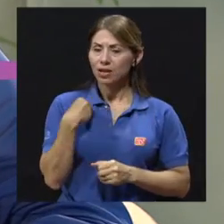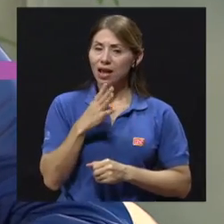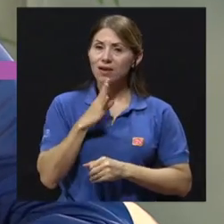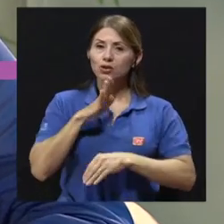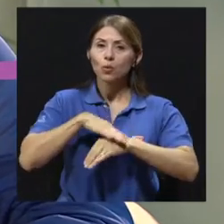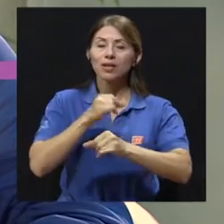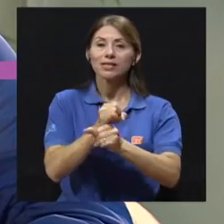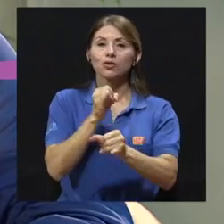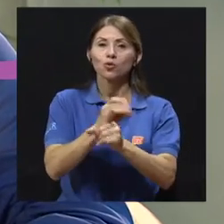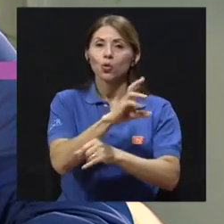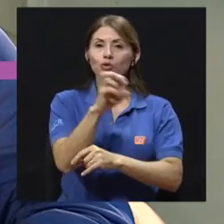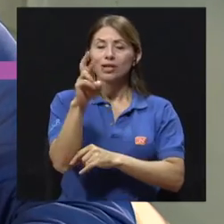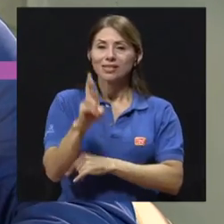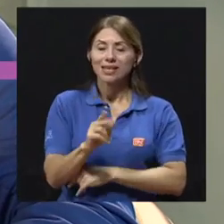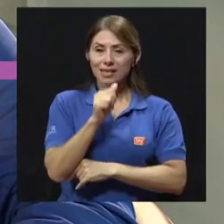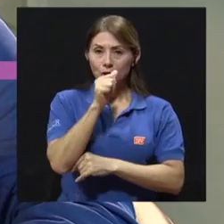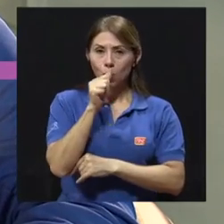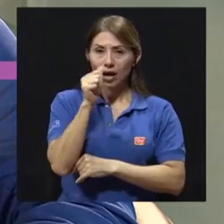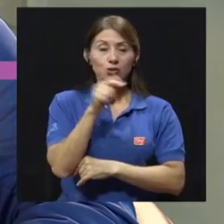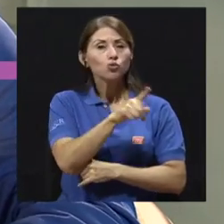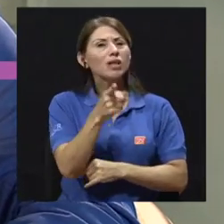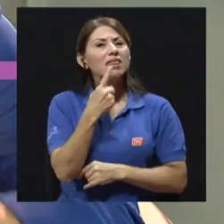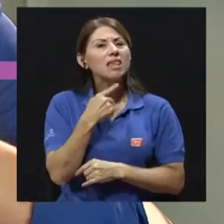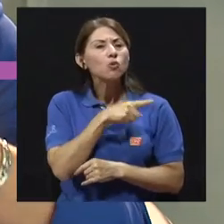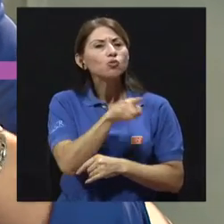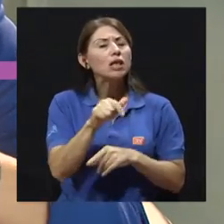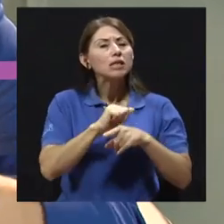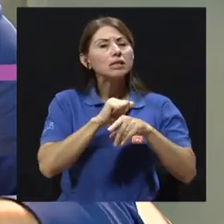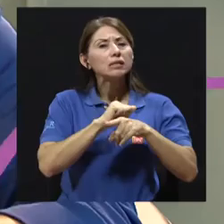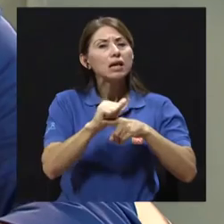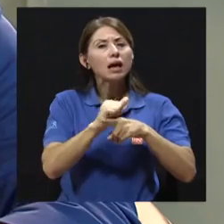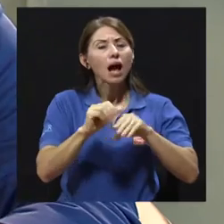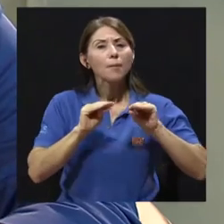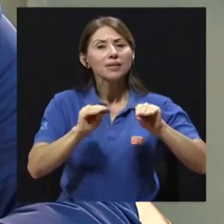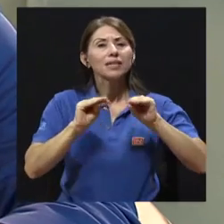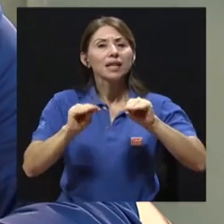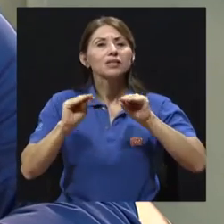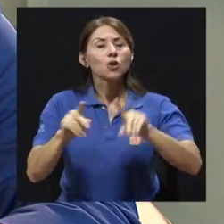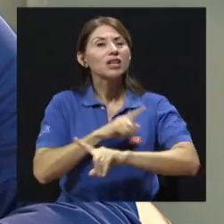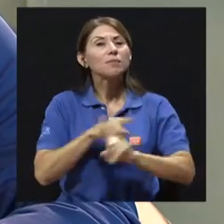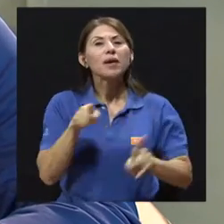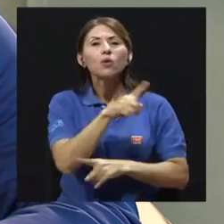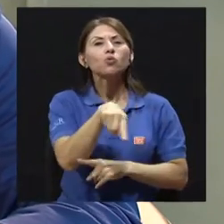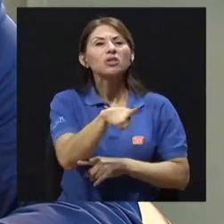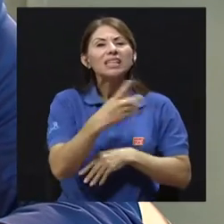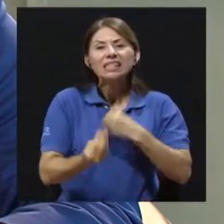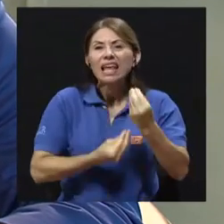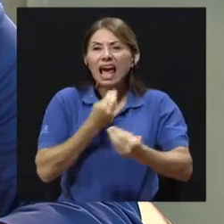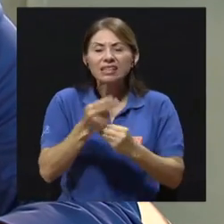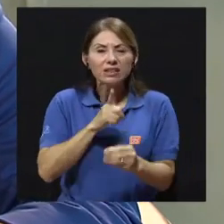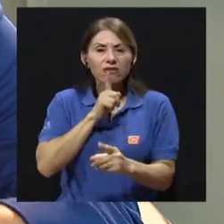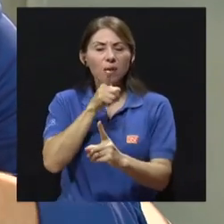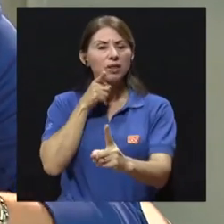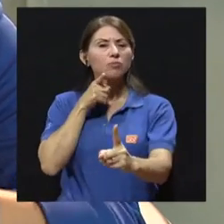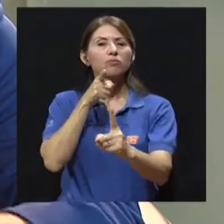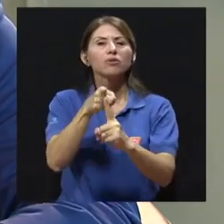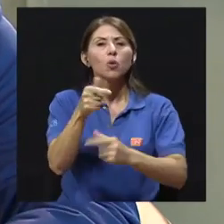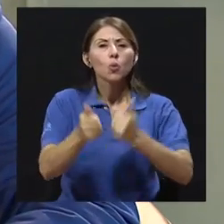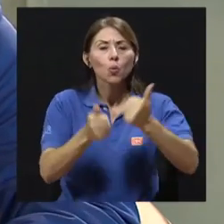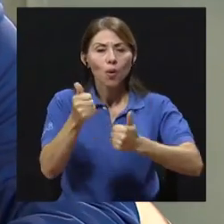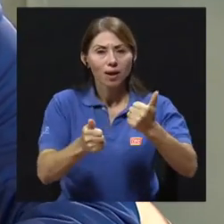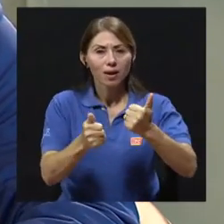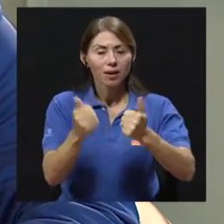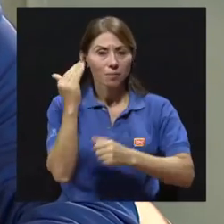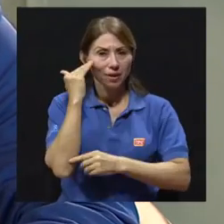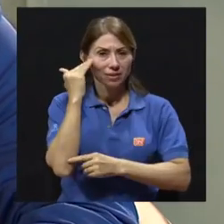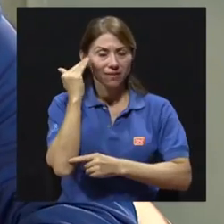Drogas. Usted mencionaba que capacitaciones, pero ¿cuál es realmente la materia que a ustedes les compete? Sería oportuno, ¿verdad?, para conocer más